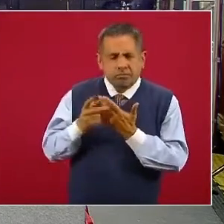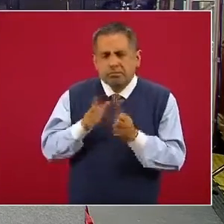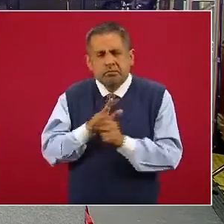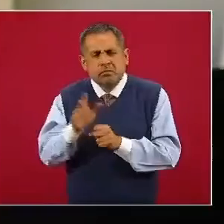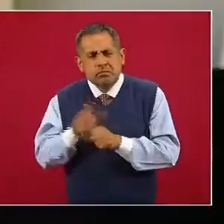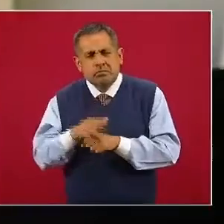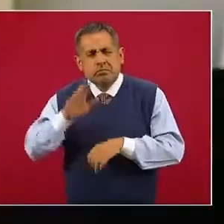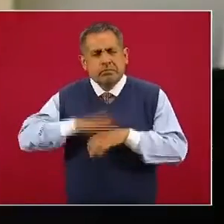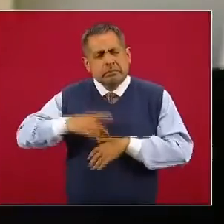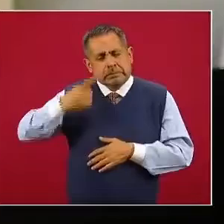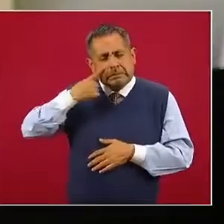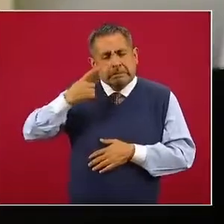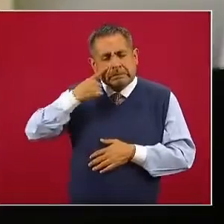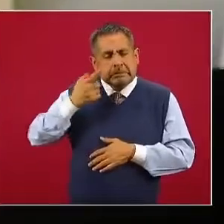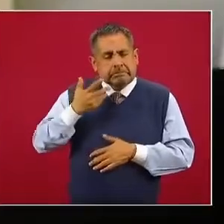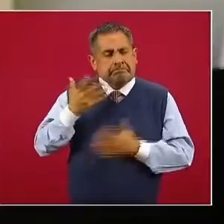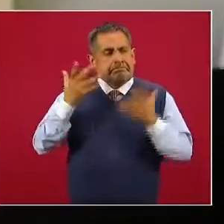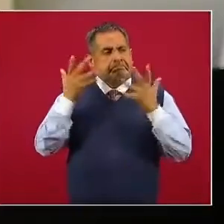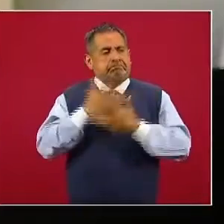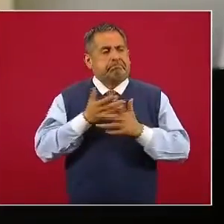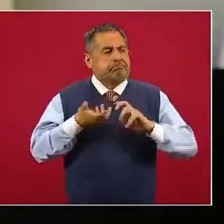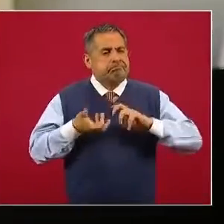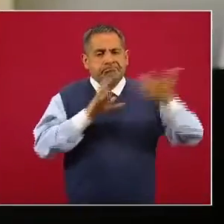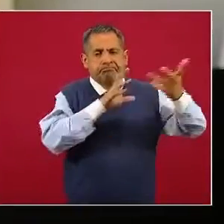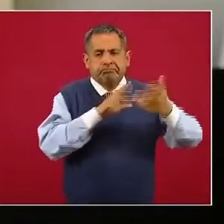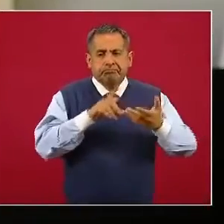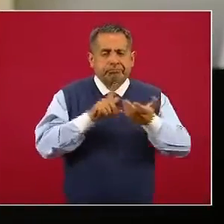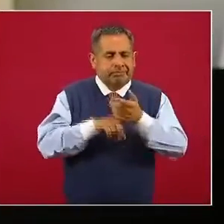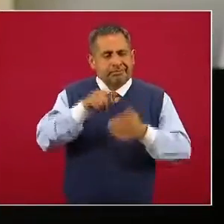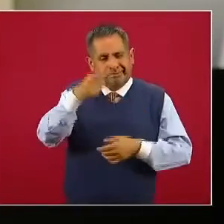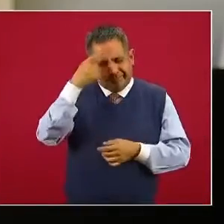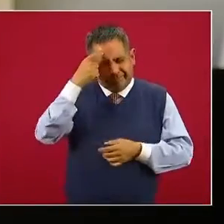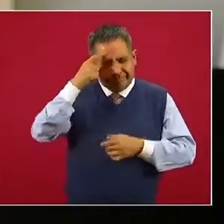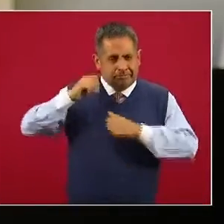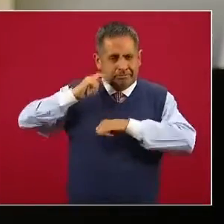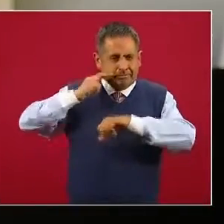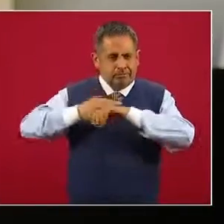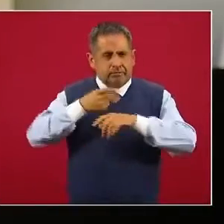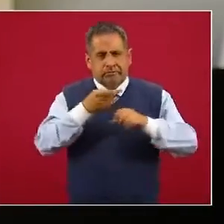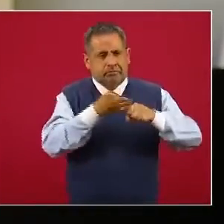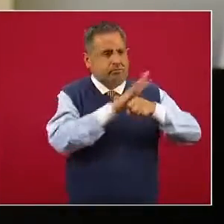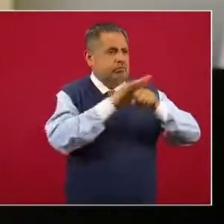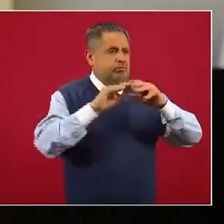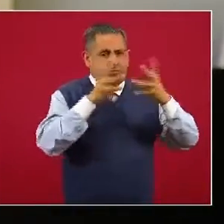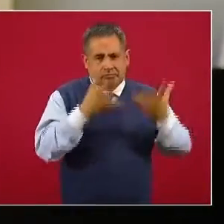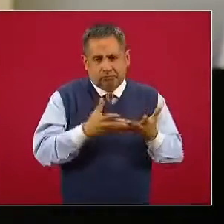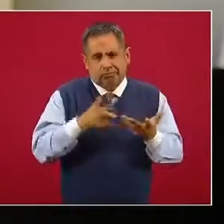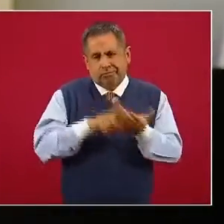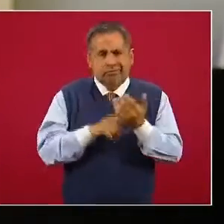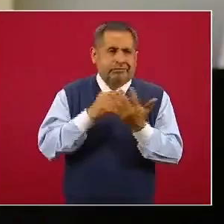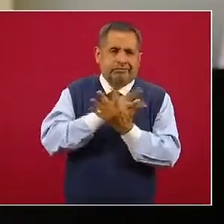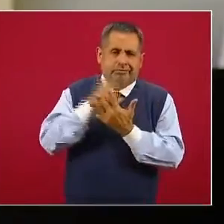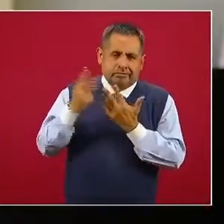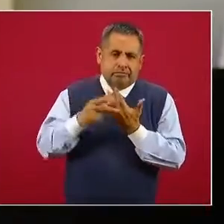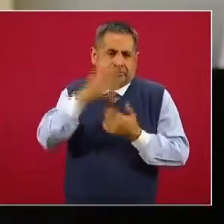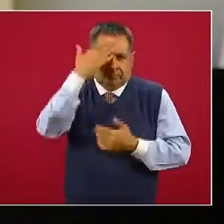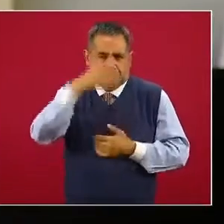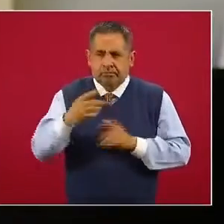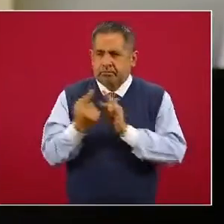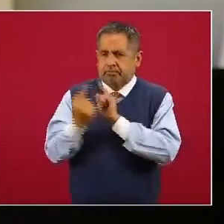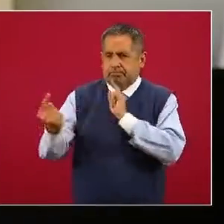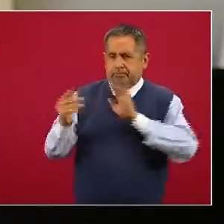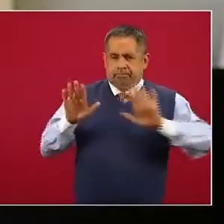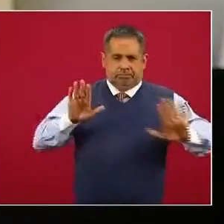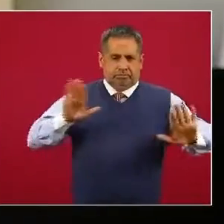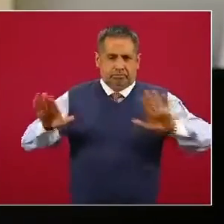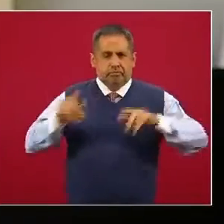que mayormente se han visto afectados en el organismo que usted dirige debido a la pandemia? Porque sabemos esta cuestión de sana distancia y